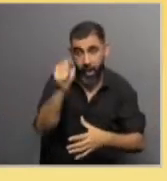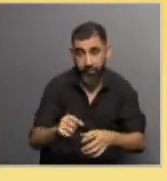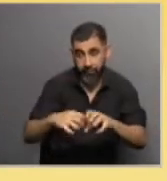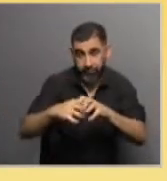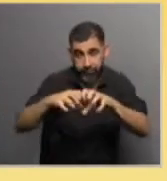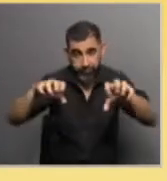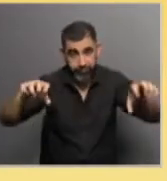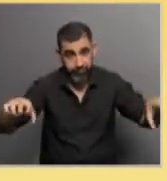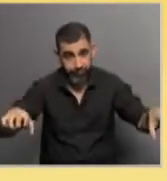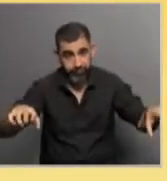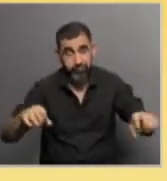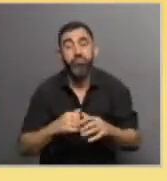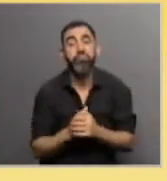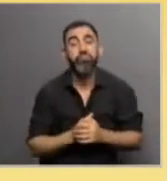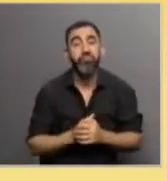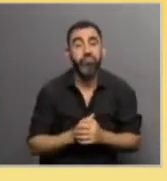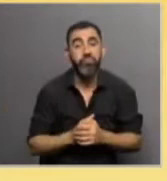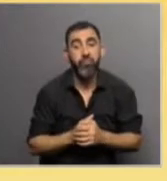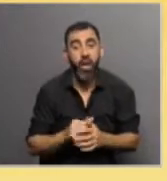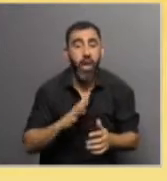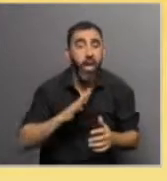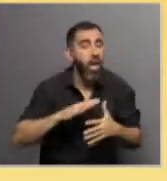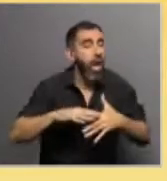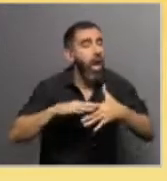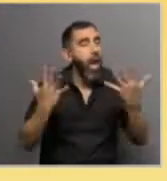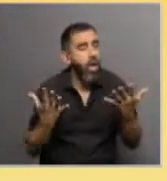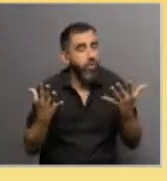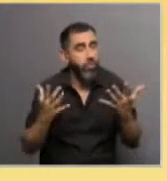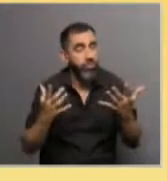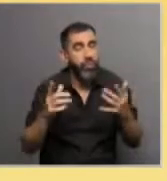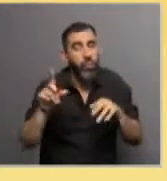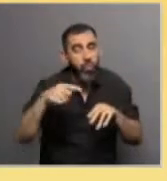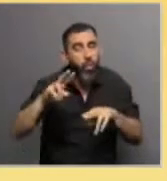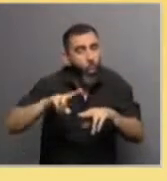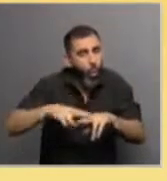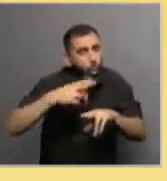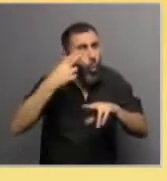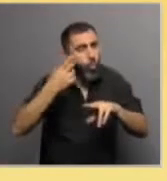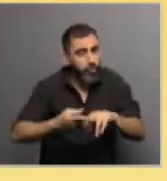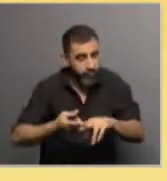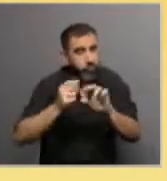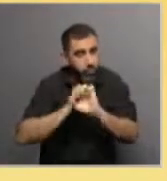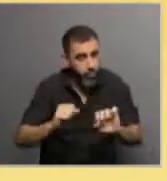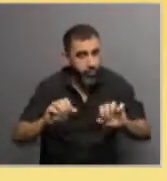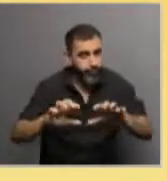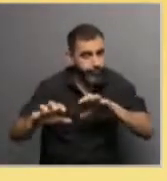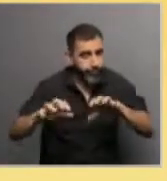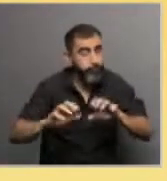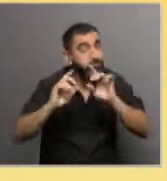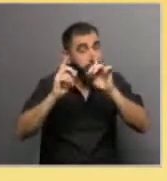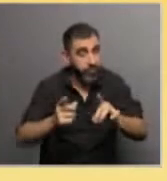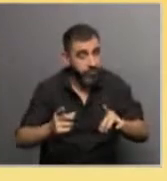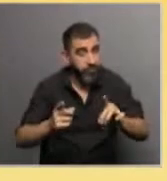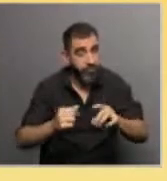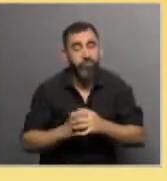que hubiera sido una cuenca estable, hubo algo que permitió nuevamente profundizar